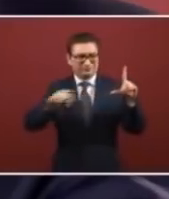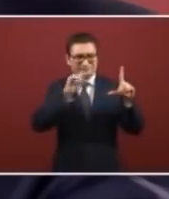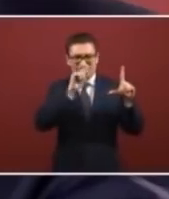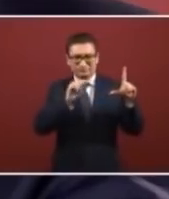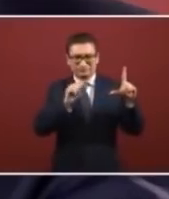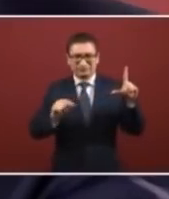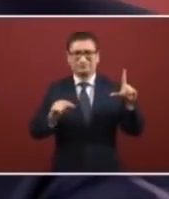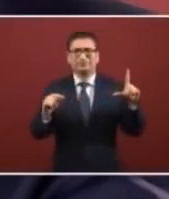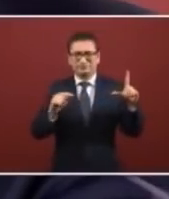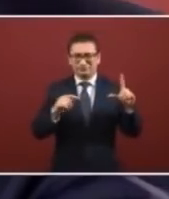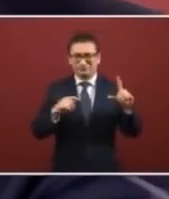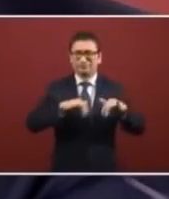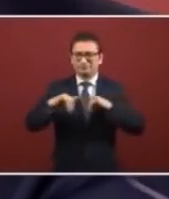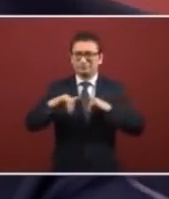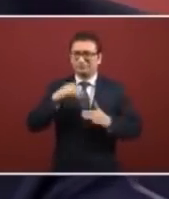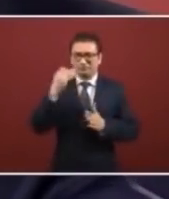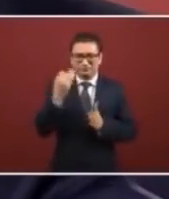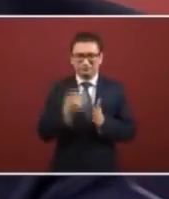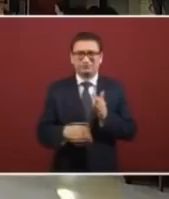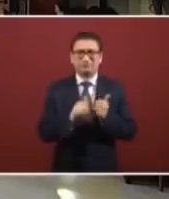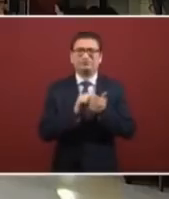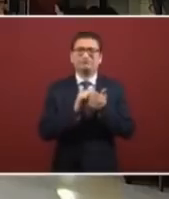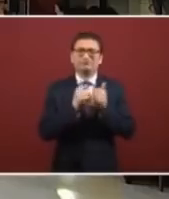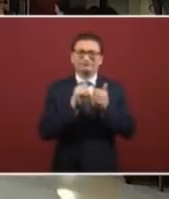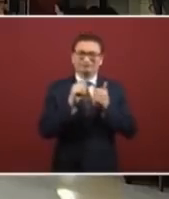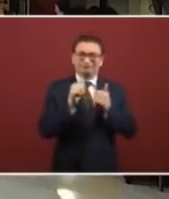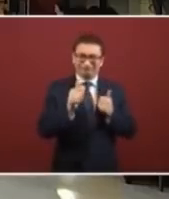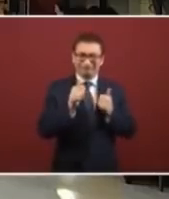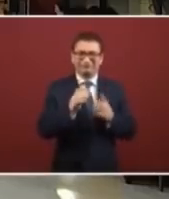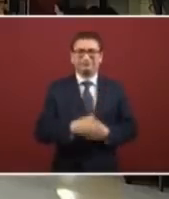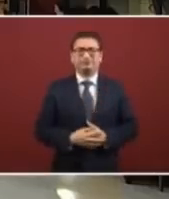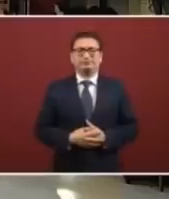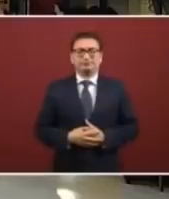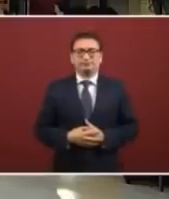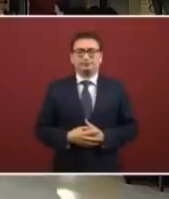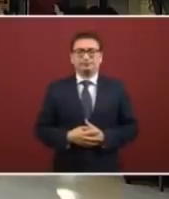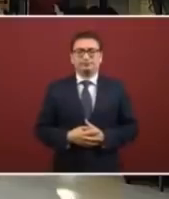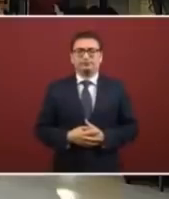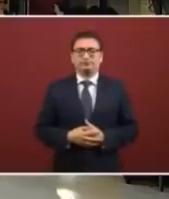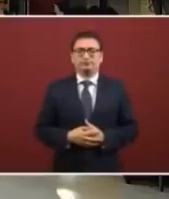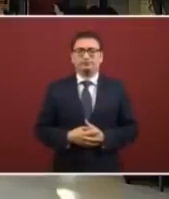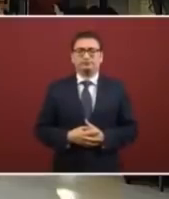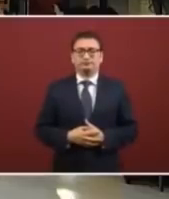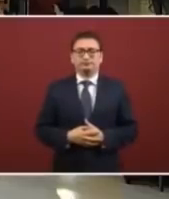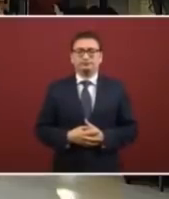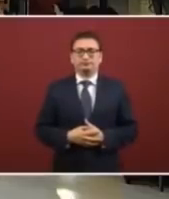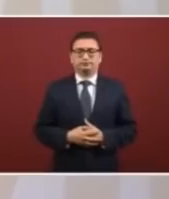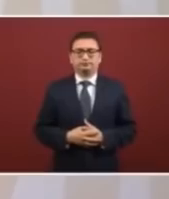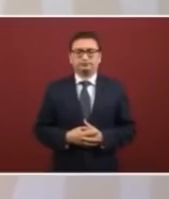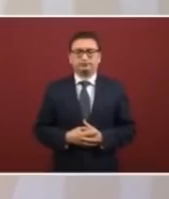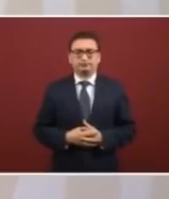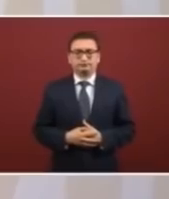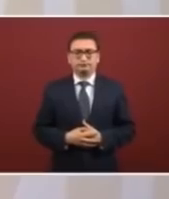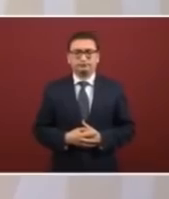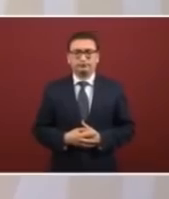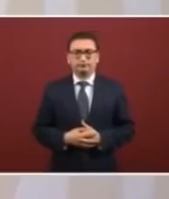Hay un gran atraso. Entonces, para entregar los fondos,